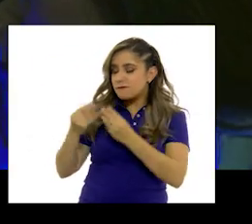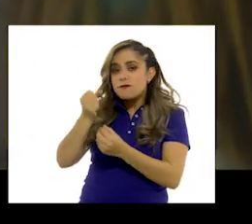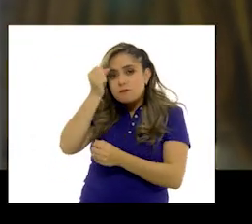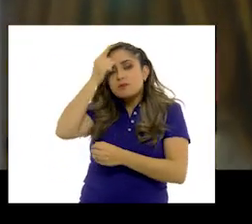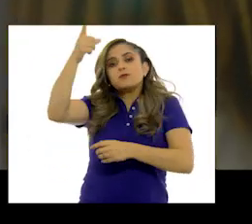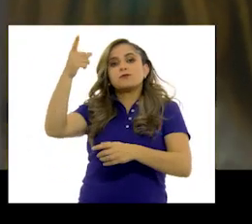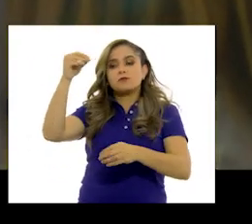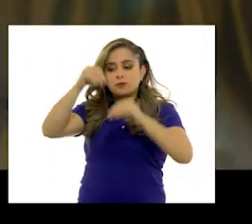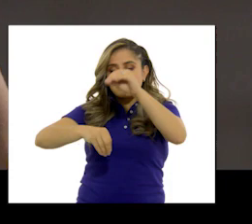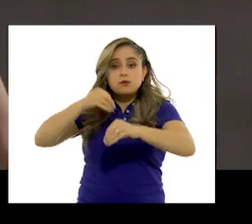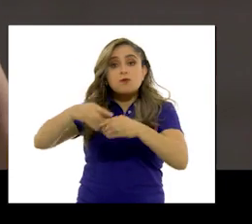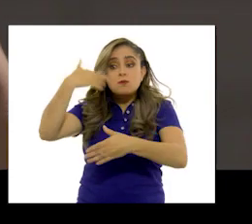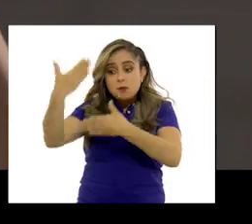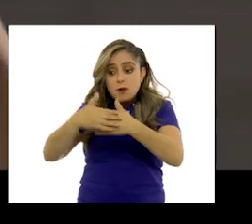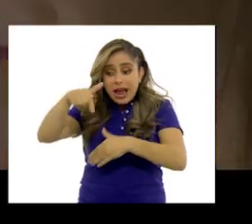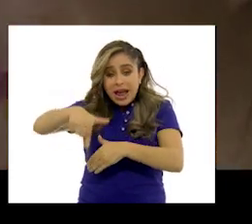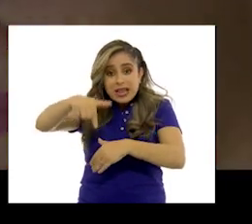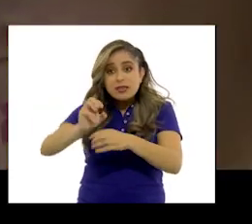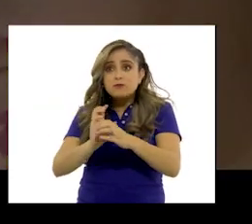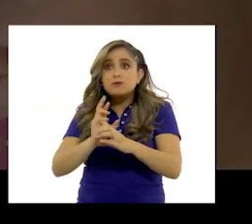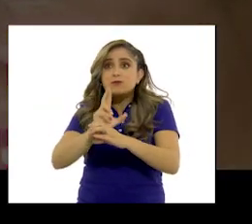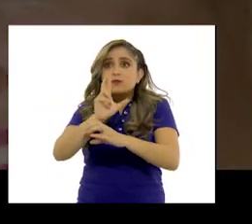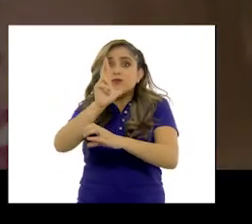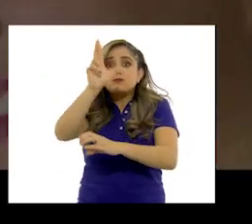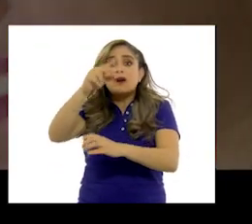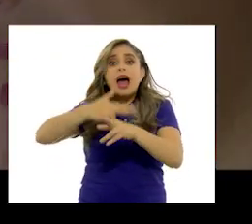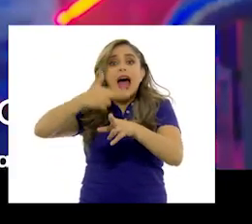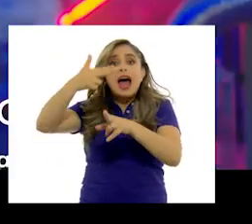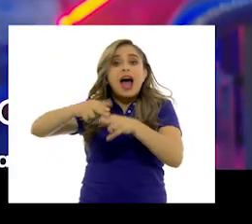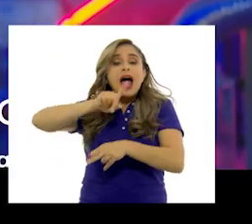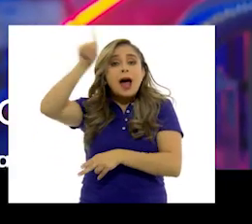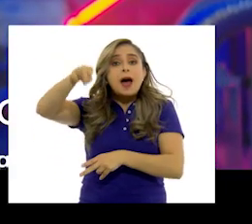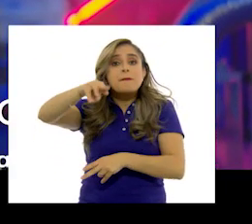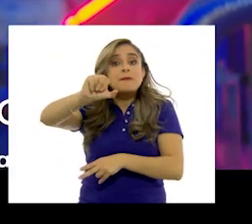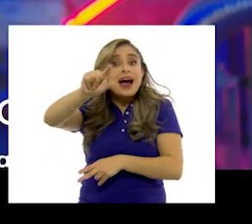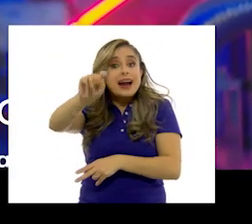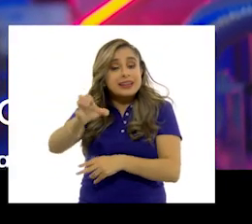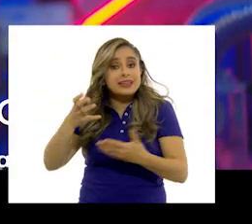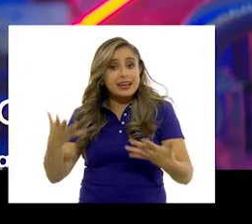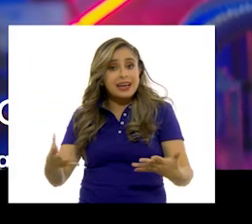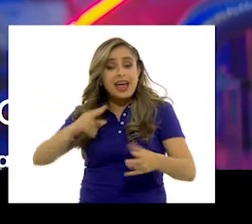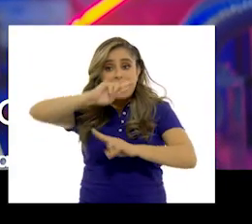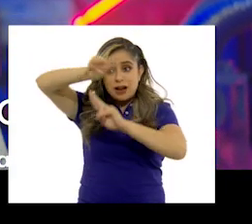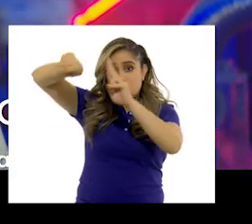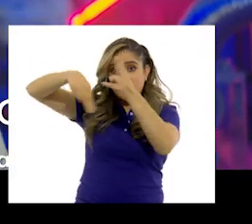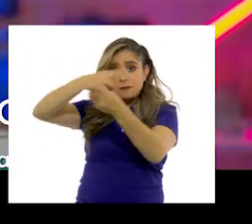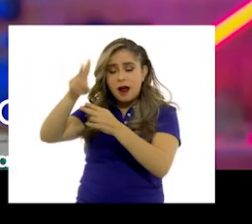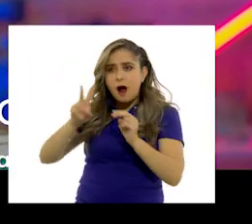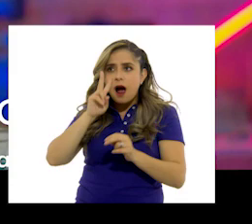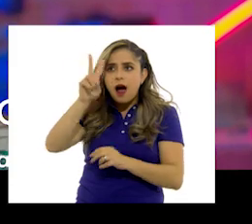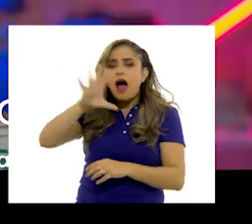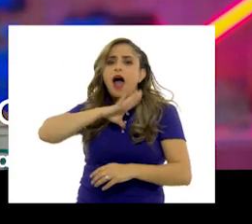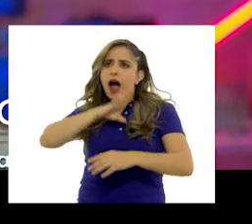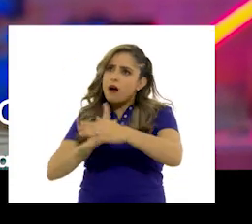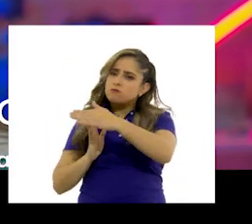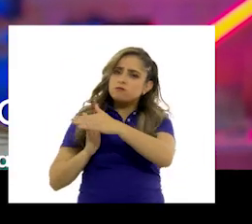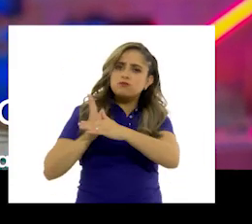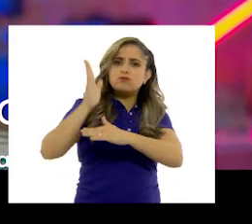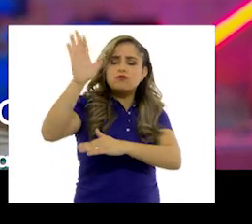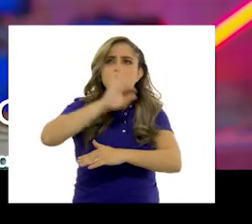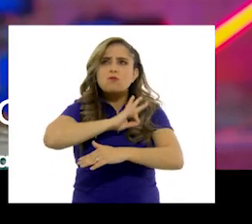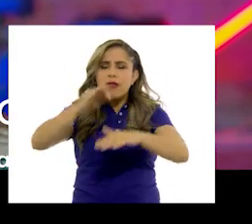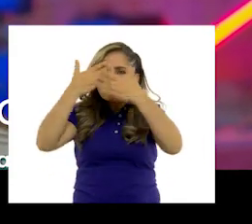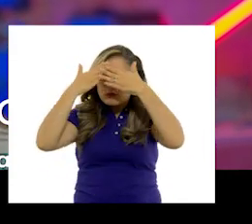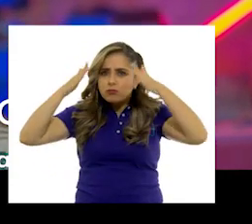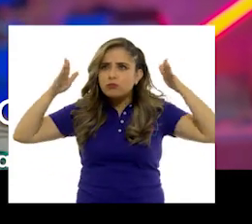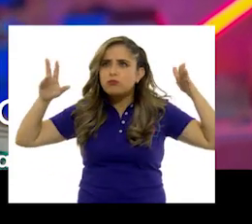sensor que viajará en las próximas misiones que llegarán hasta Marte. El universo me enseñó que no existen fronteras cuando se trata de abrir tu mente